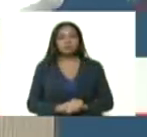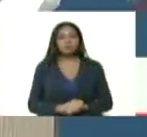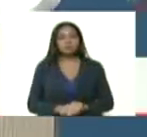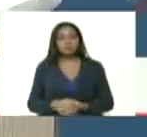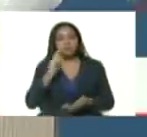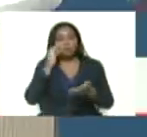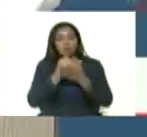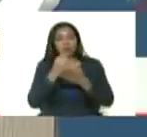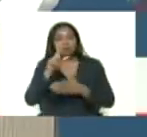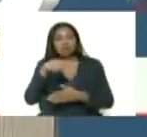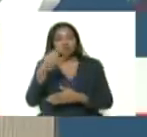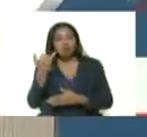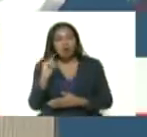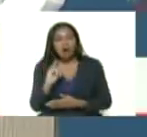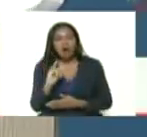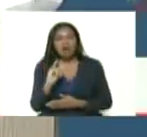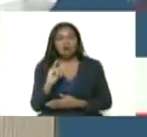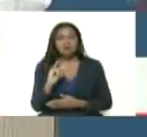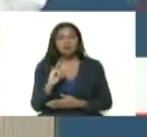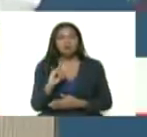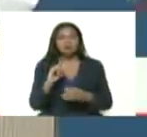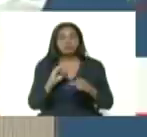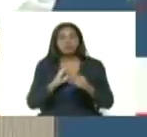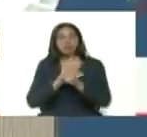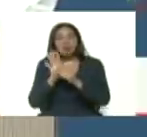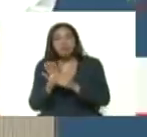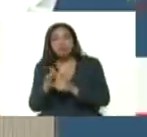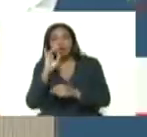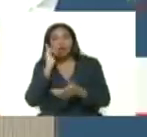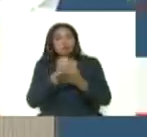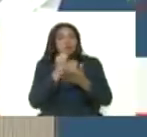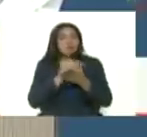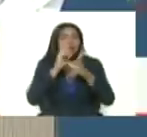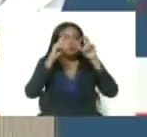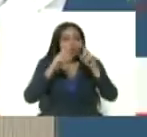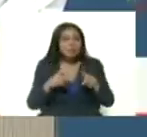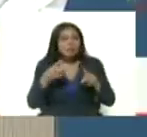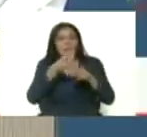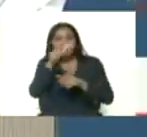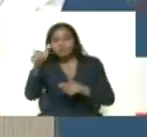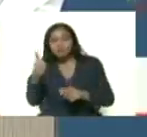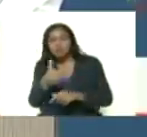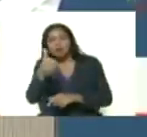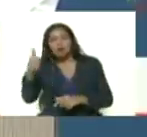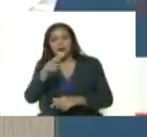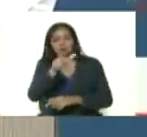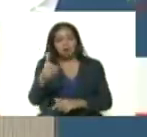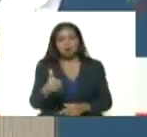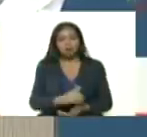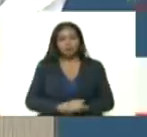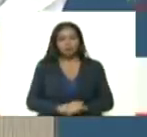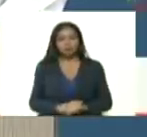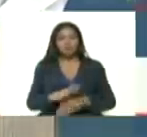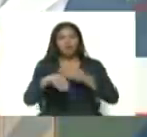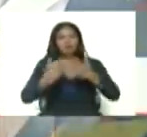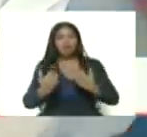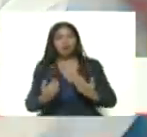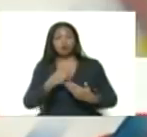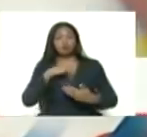Despistaje, despistaje, despistaje. Prueba, prueba, prueba. Hasta el momento hemos hecho, hasta el día de